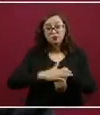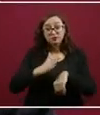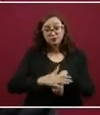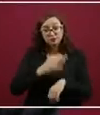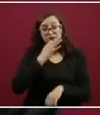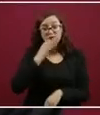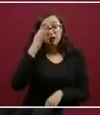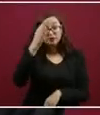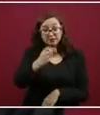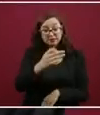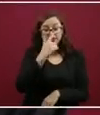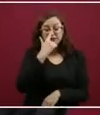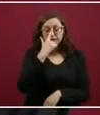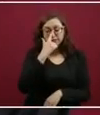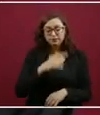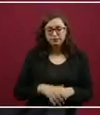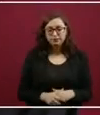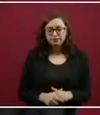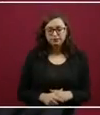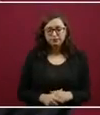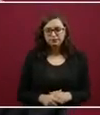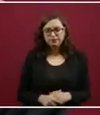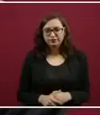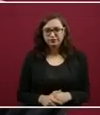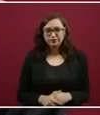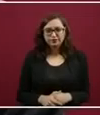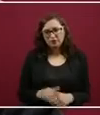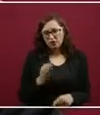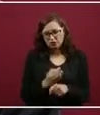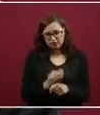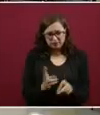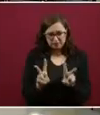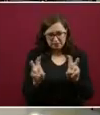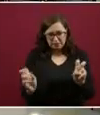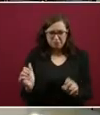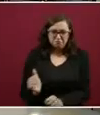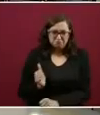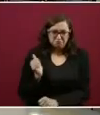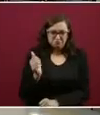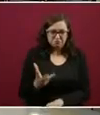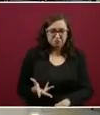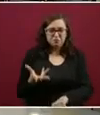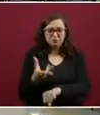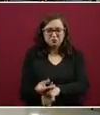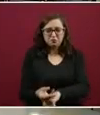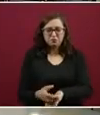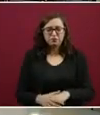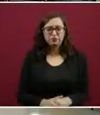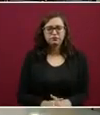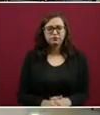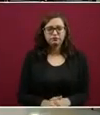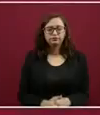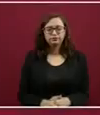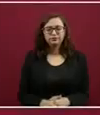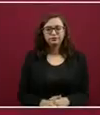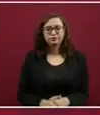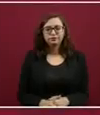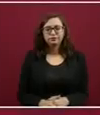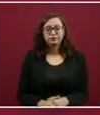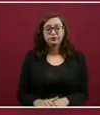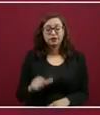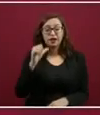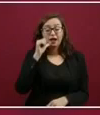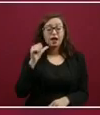comentarles, ya que estamos en estos temas, que ya cumplimos, ayer se venció el